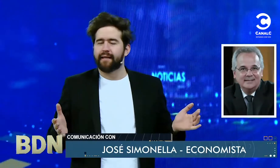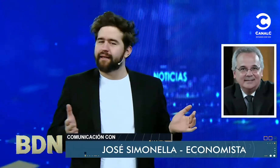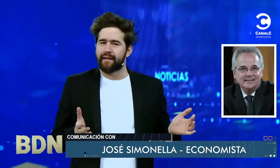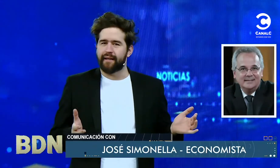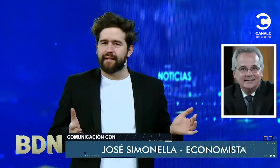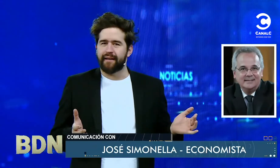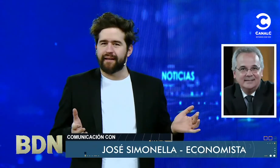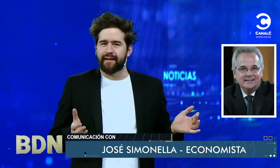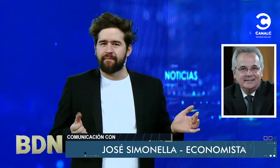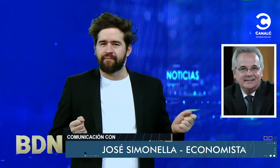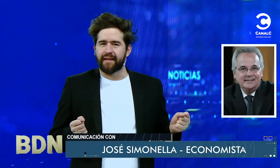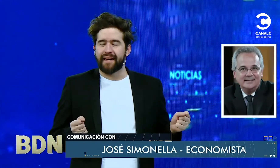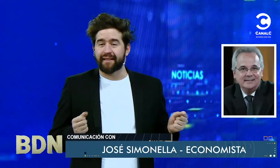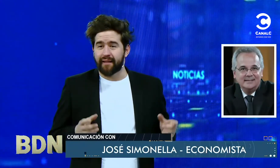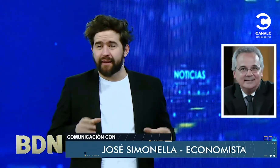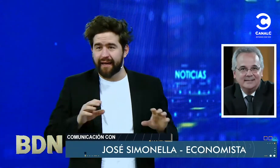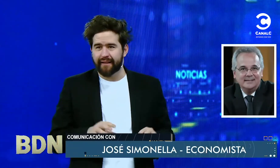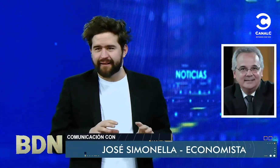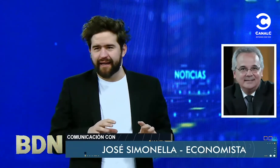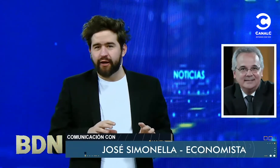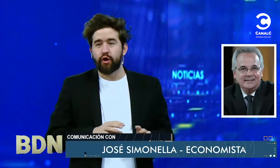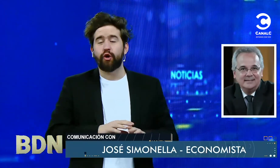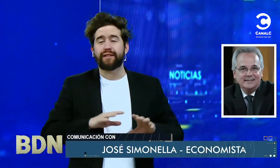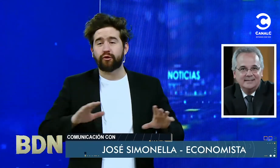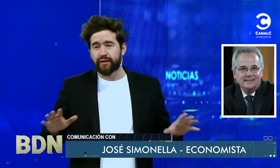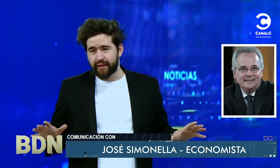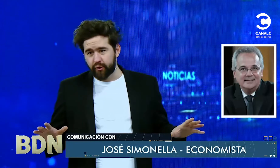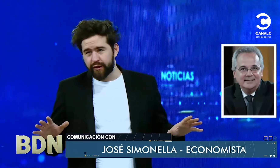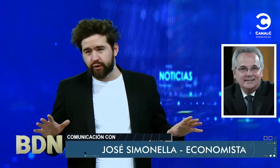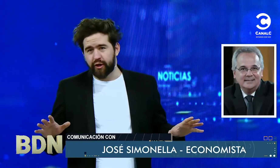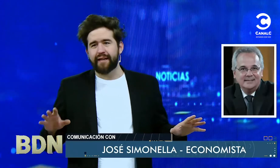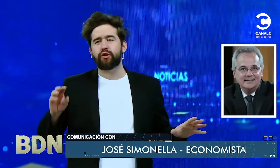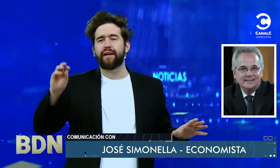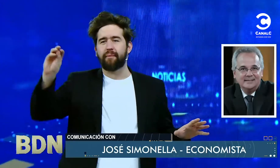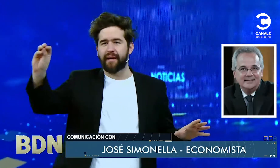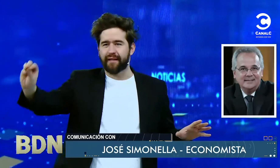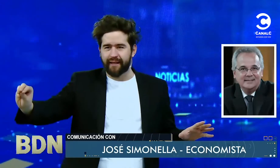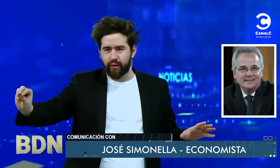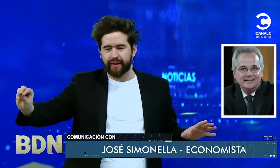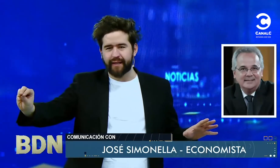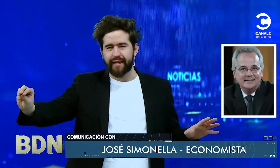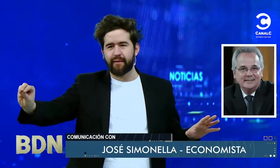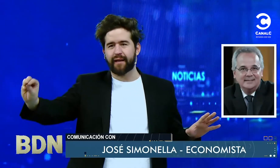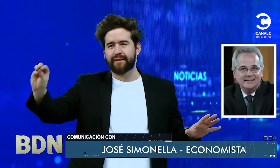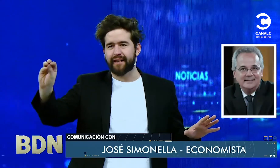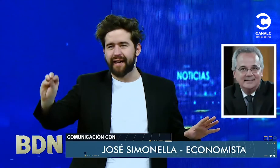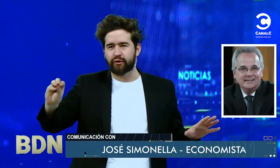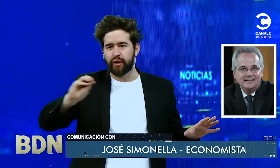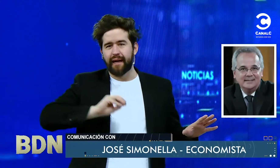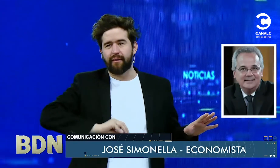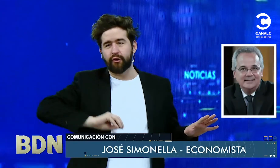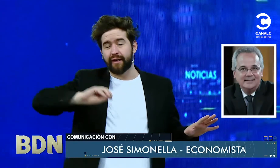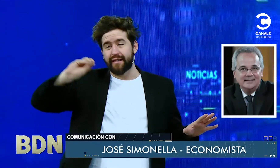arcas de las reservas de la Argentina. No está sucediendo esto. Hizo hincapié Cristina durante el día viernes en el